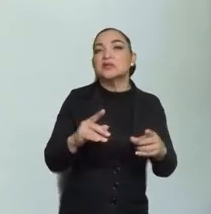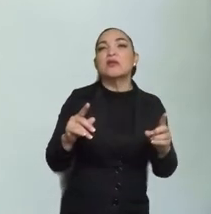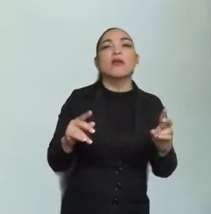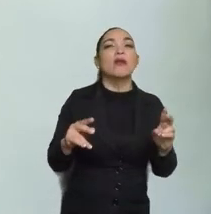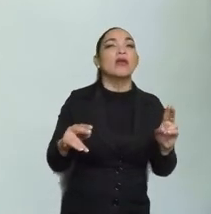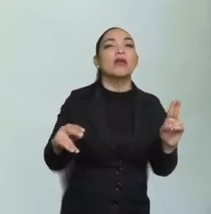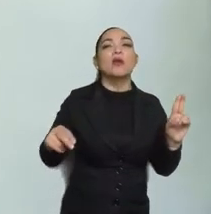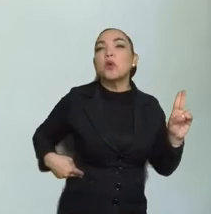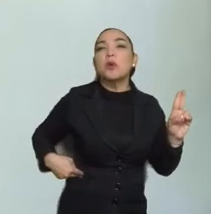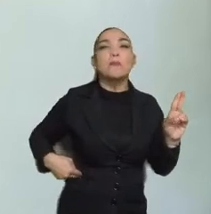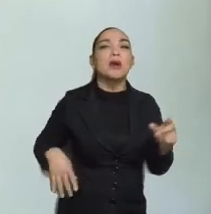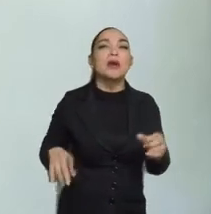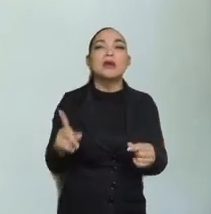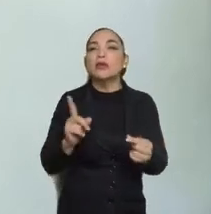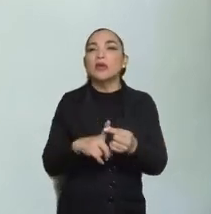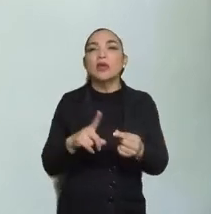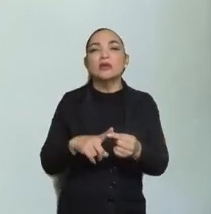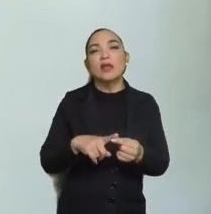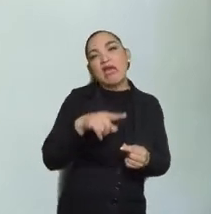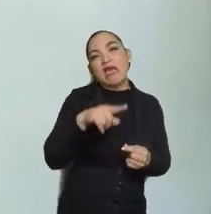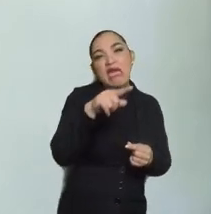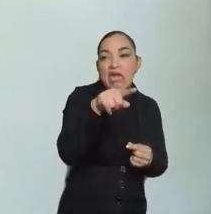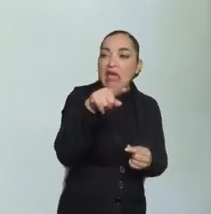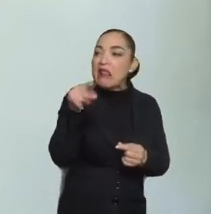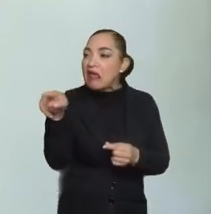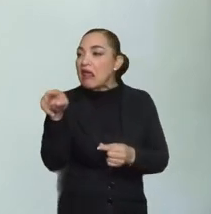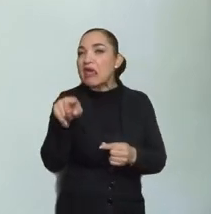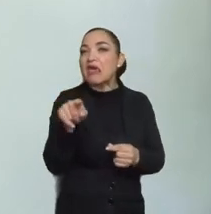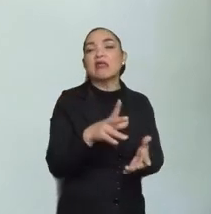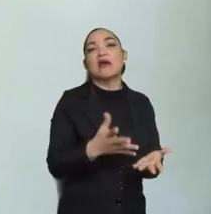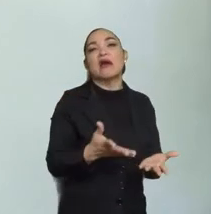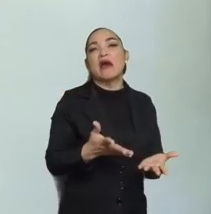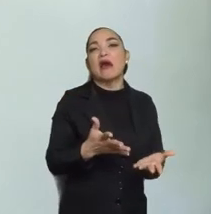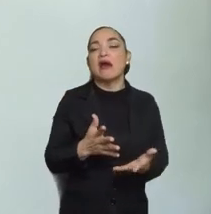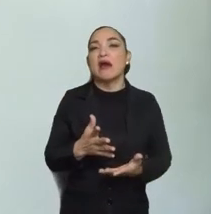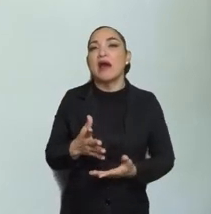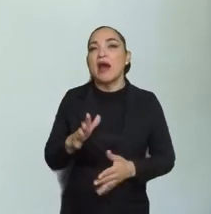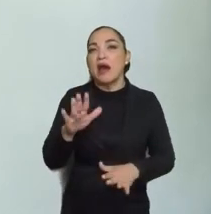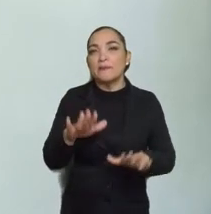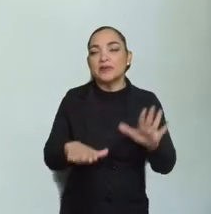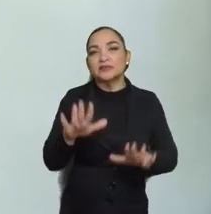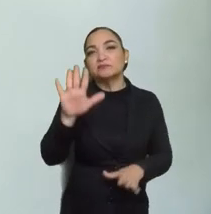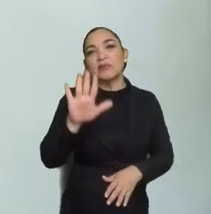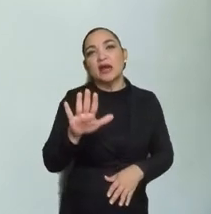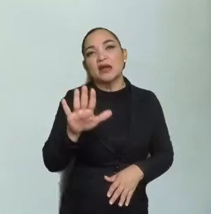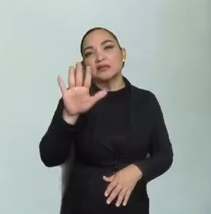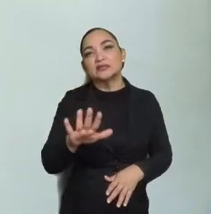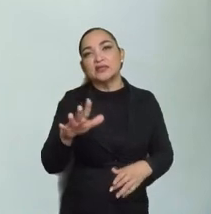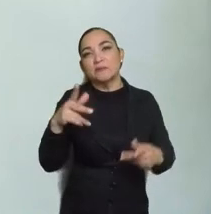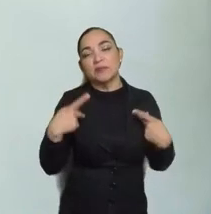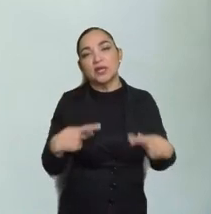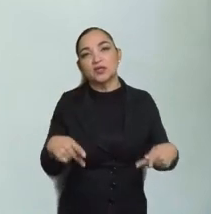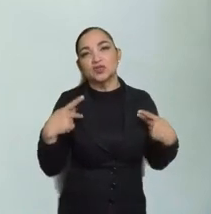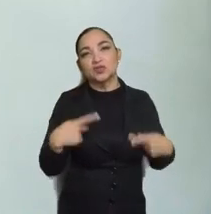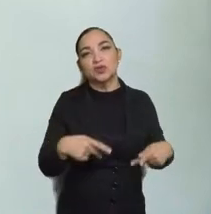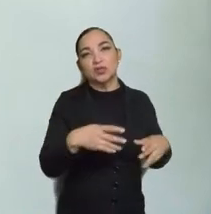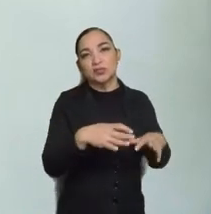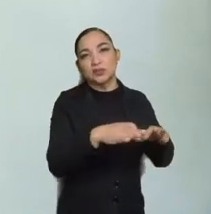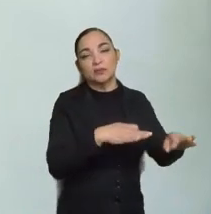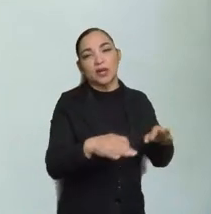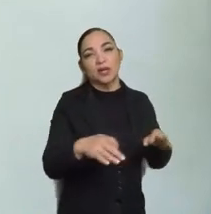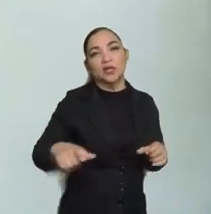Están como los que acusas y se van esos funcionarios que los salen del gobierno y acusados para que